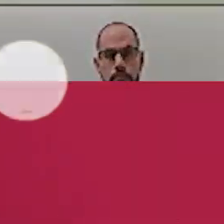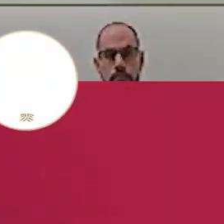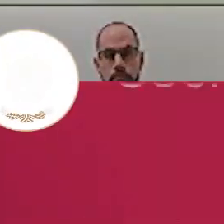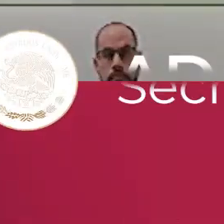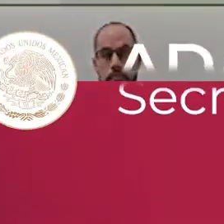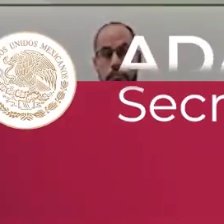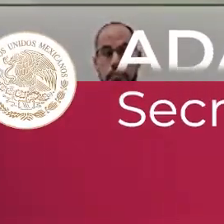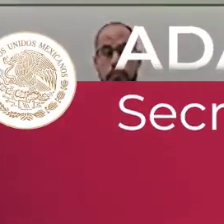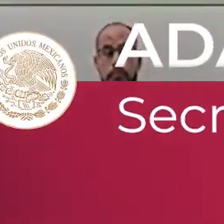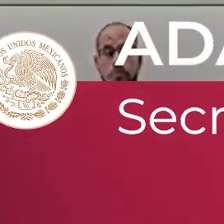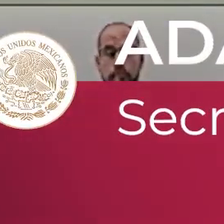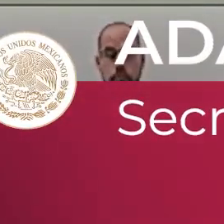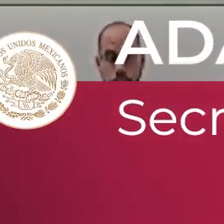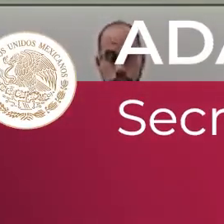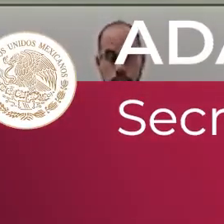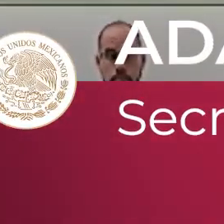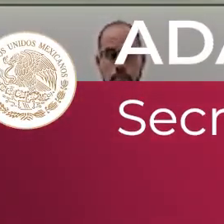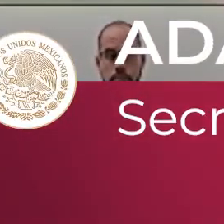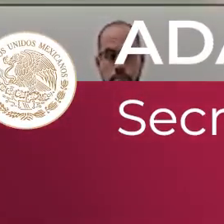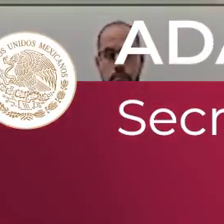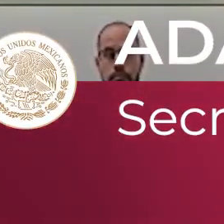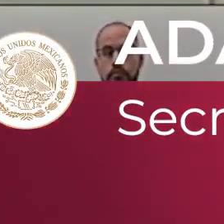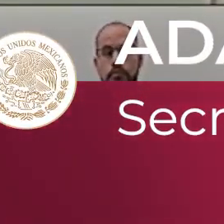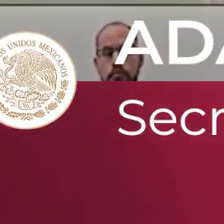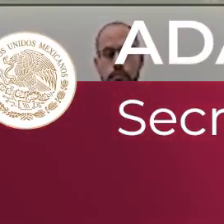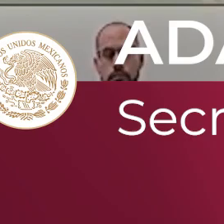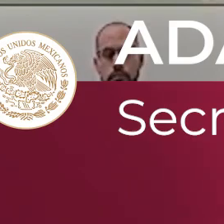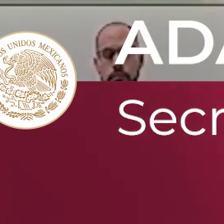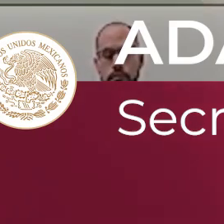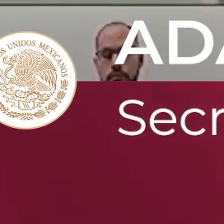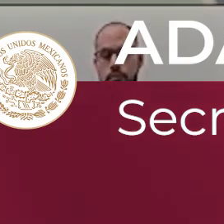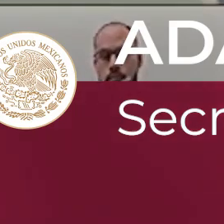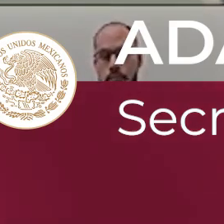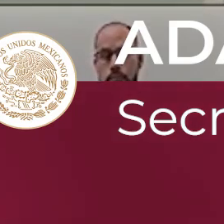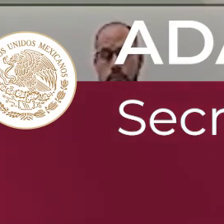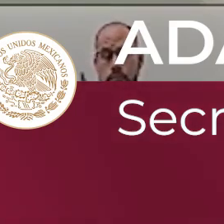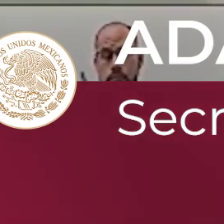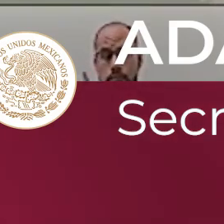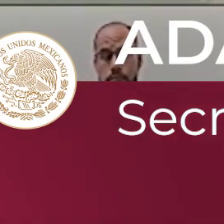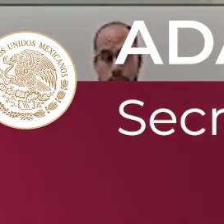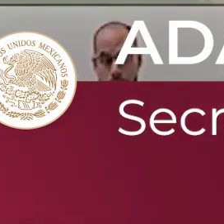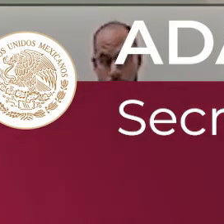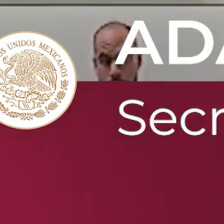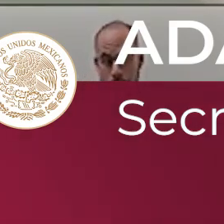Muy buenos días a todas, a todos ustedes,